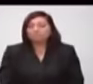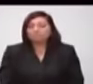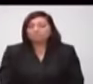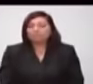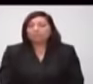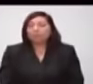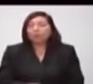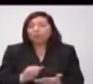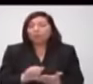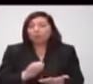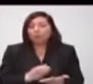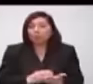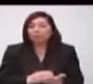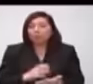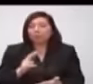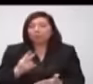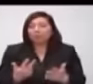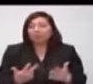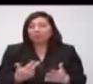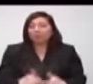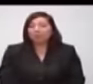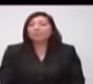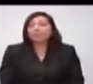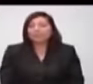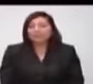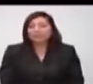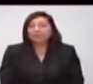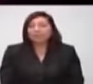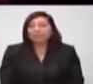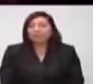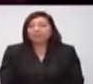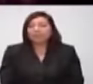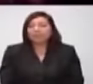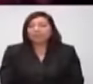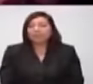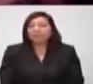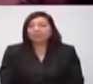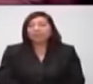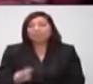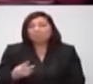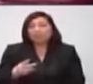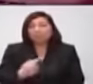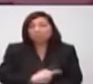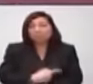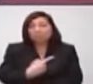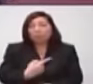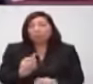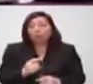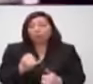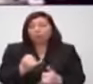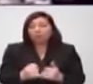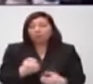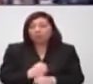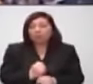Sí, el contrato de concesión que se firma en el 2013 señala lo siguiente: el incremento del peaje se va a dar una vez que se terminen las